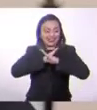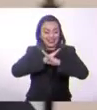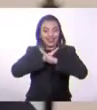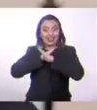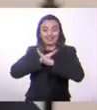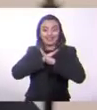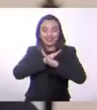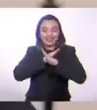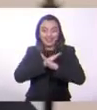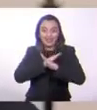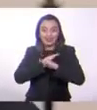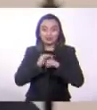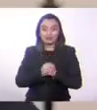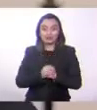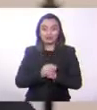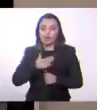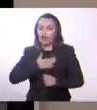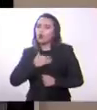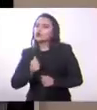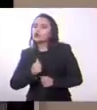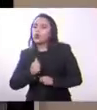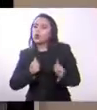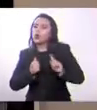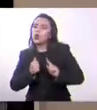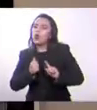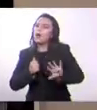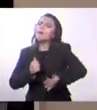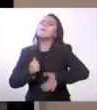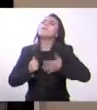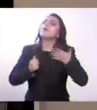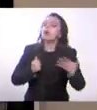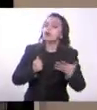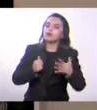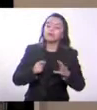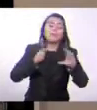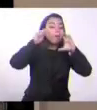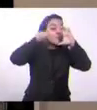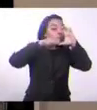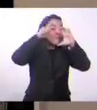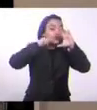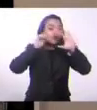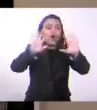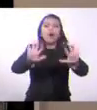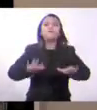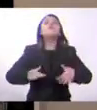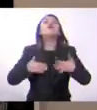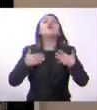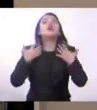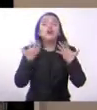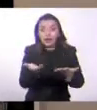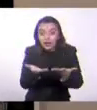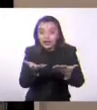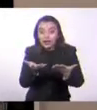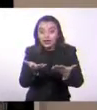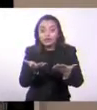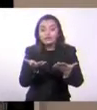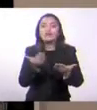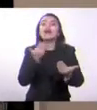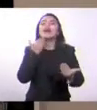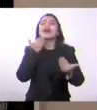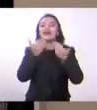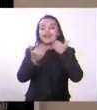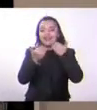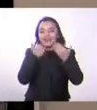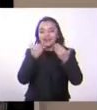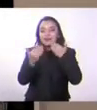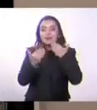me gustó porque el argumento era demasiado débil, no vi que el protagonista avanzara o